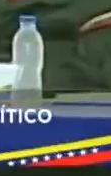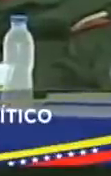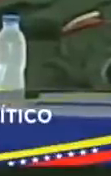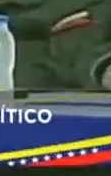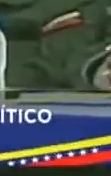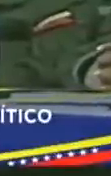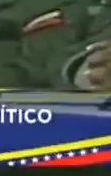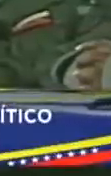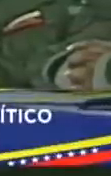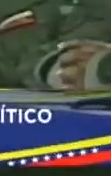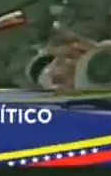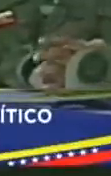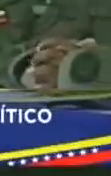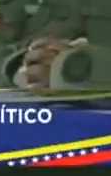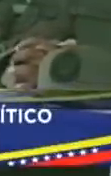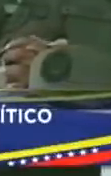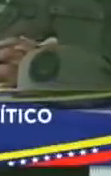uniendo todas las fuerzas